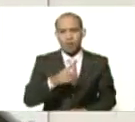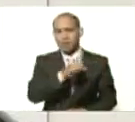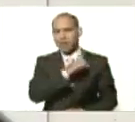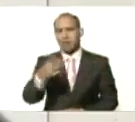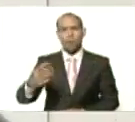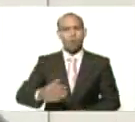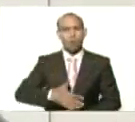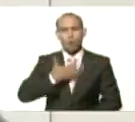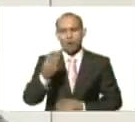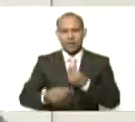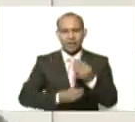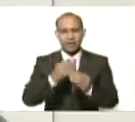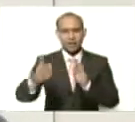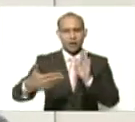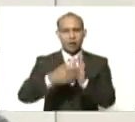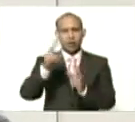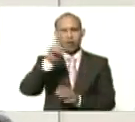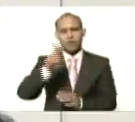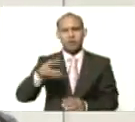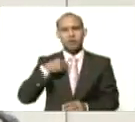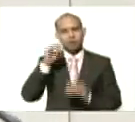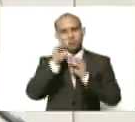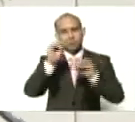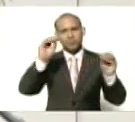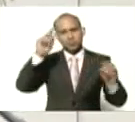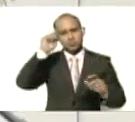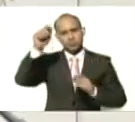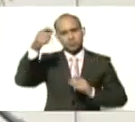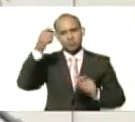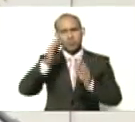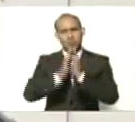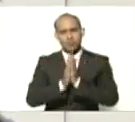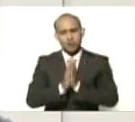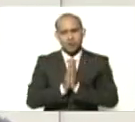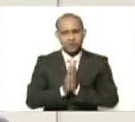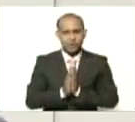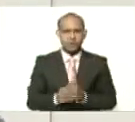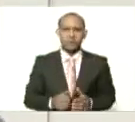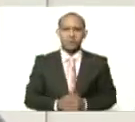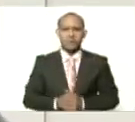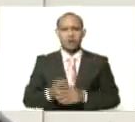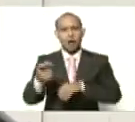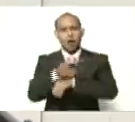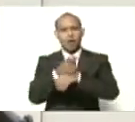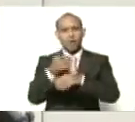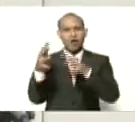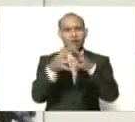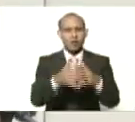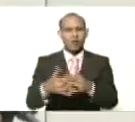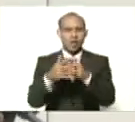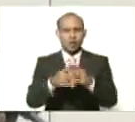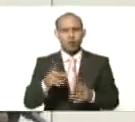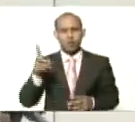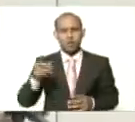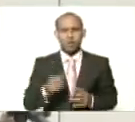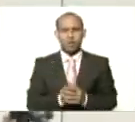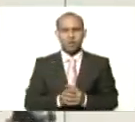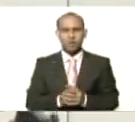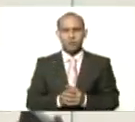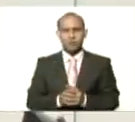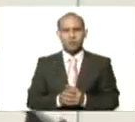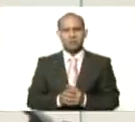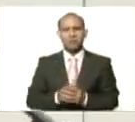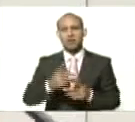podrán. Los llamo a la reflexión. Llamo a la reflexión al gobierno de los Estados Unidos. Vienen